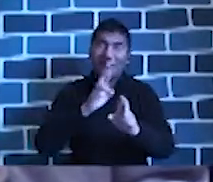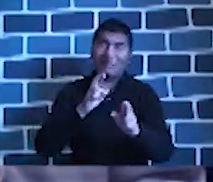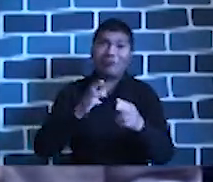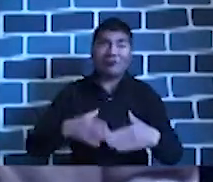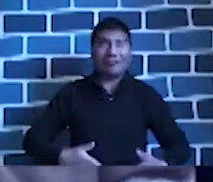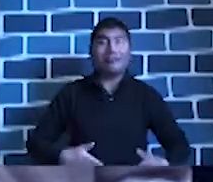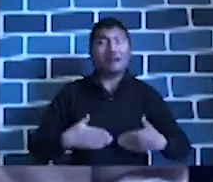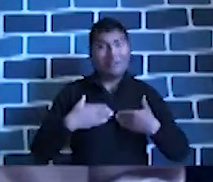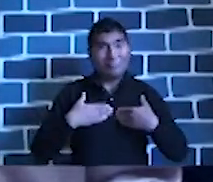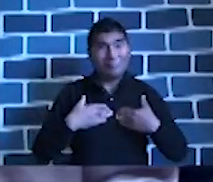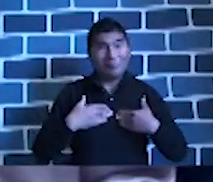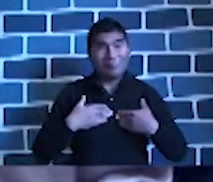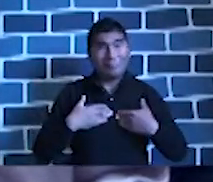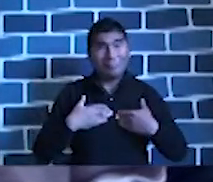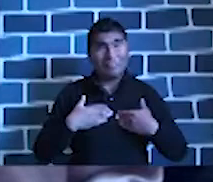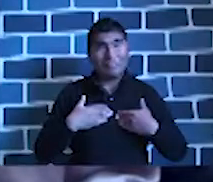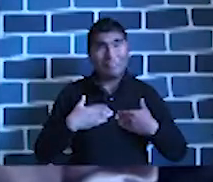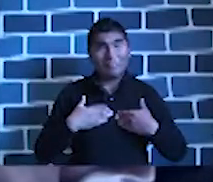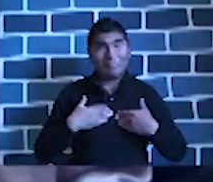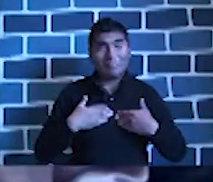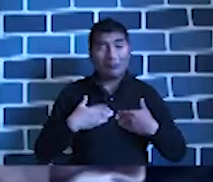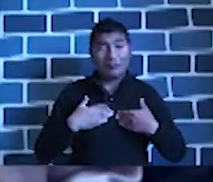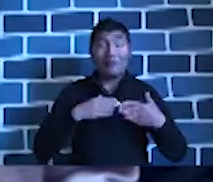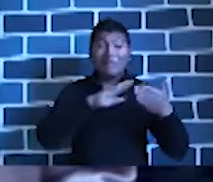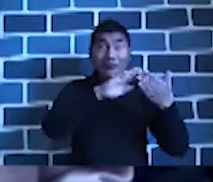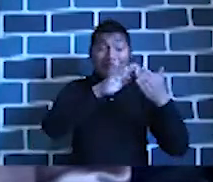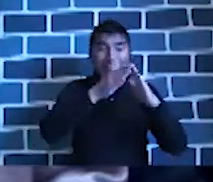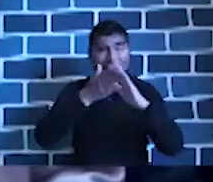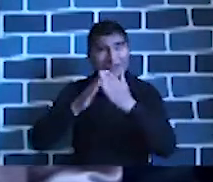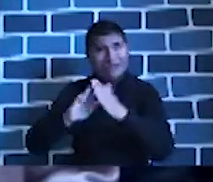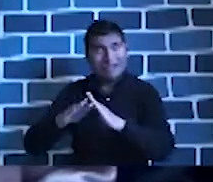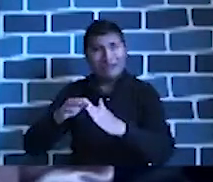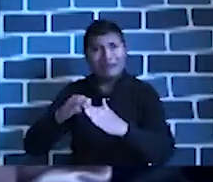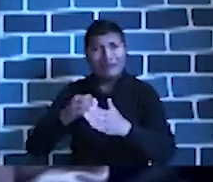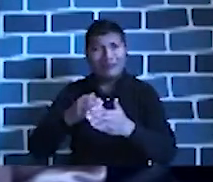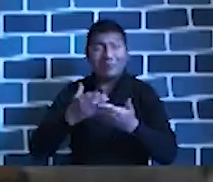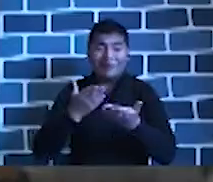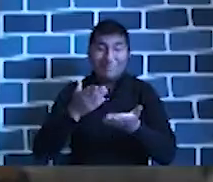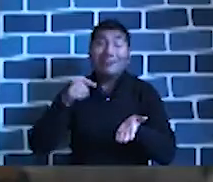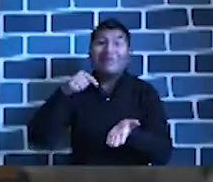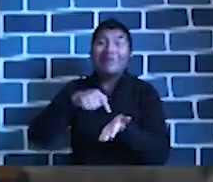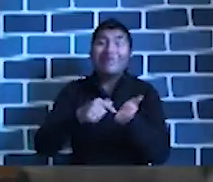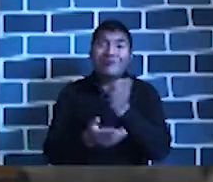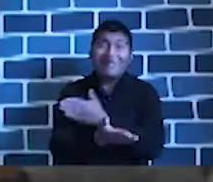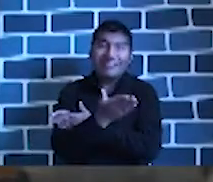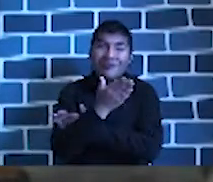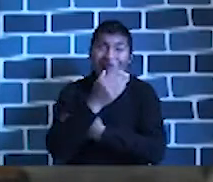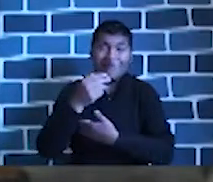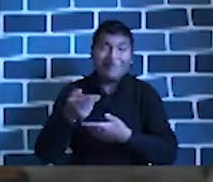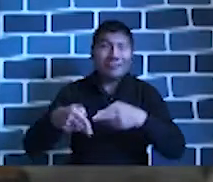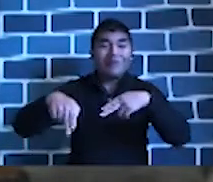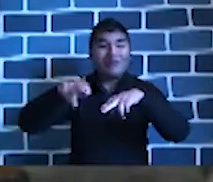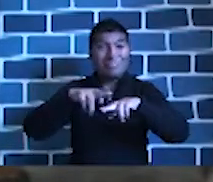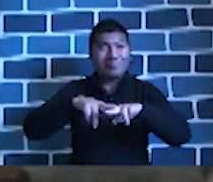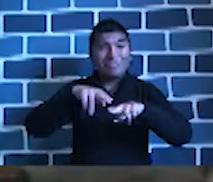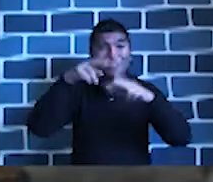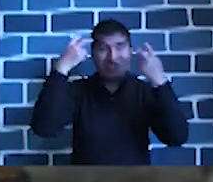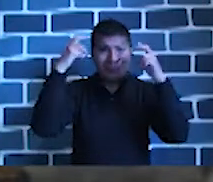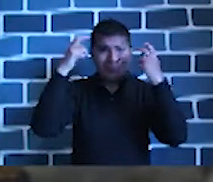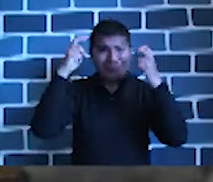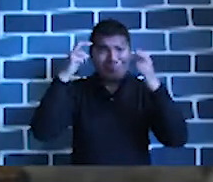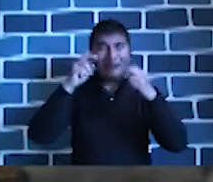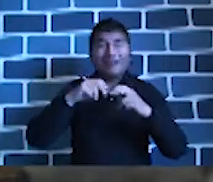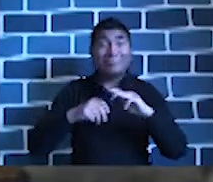vida. Oh, querida comunidad, permítanme esta mañana abordar con ustedes el tema que el